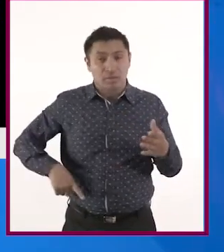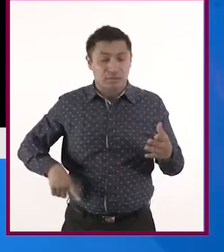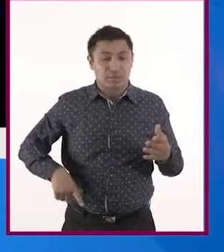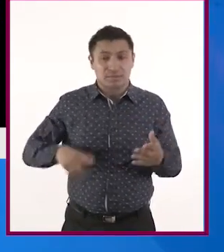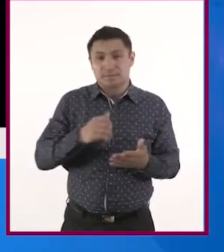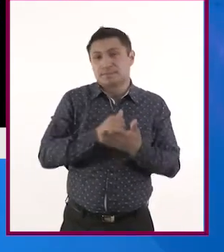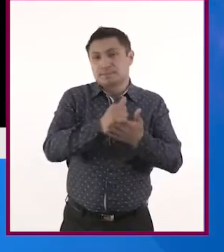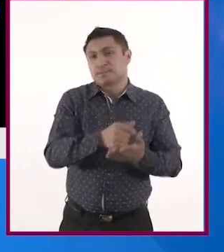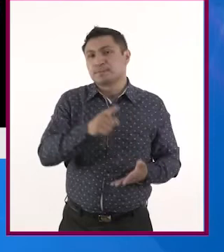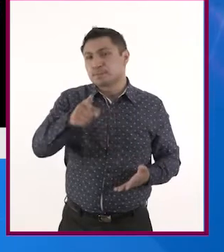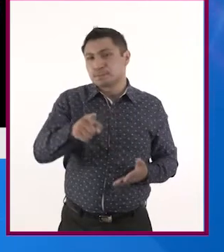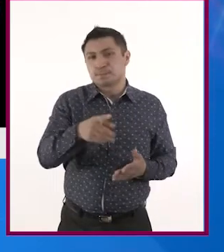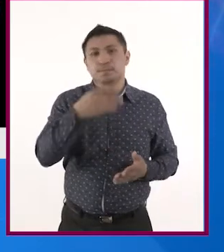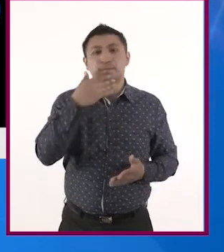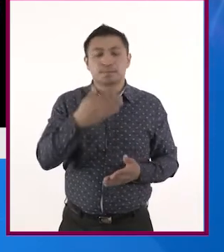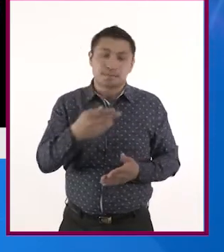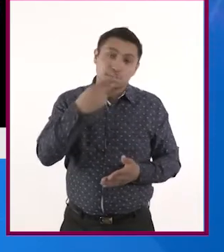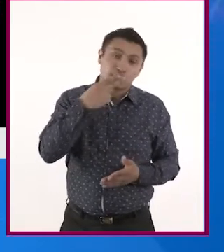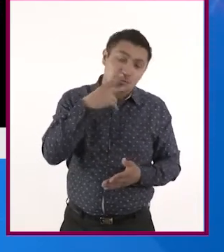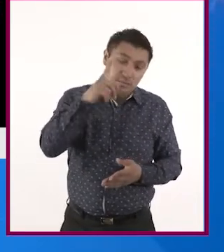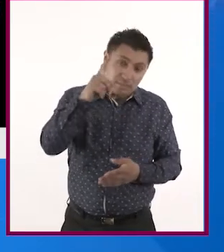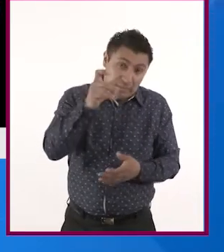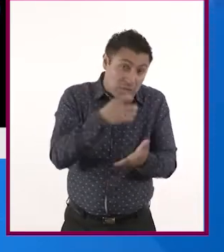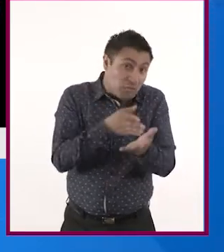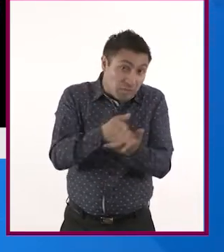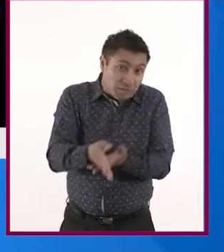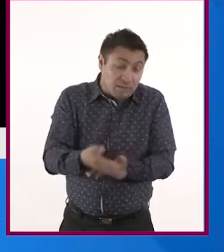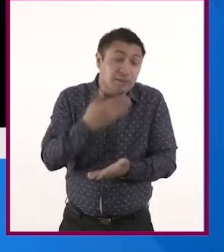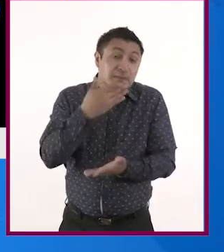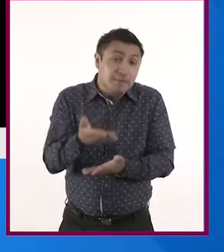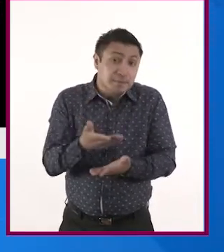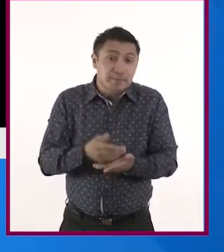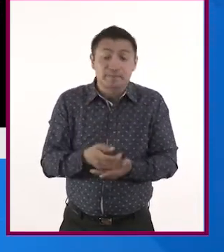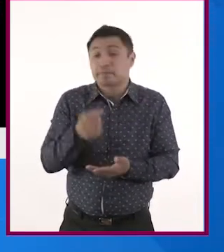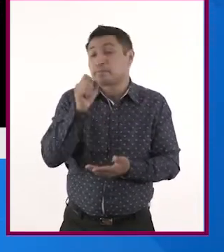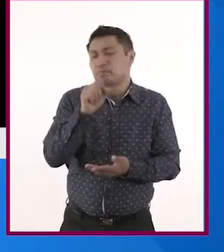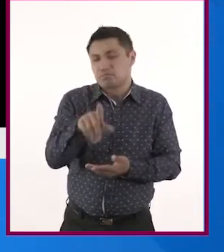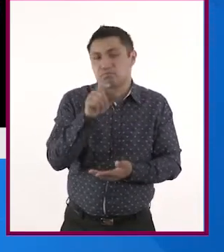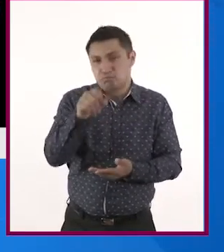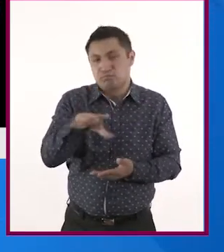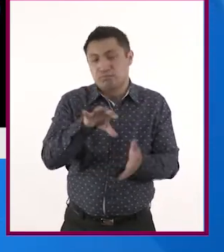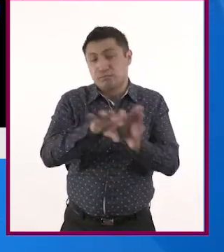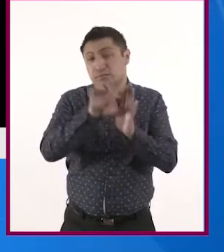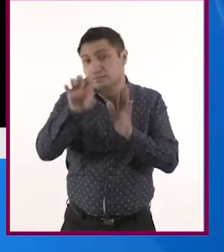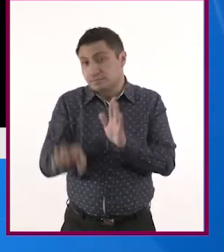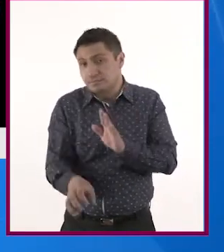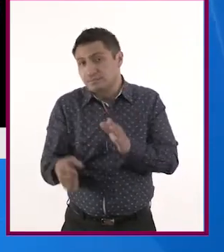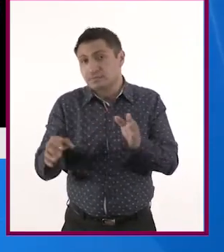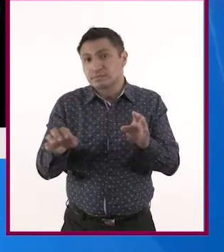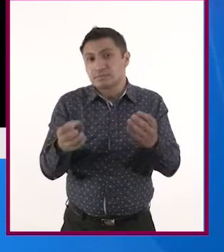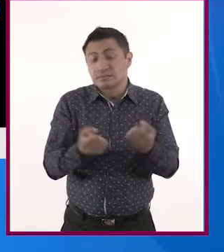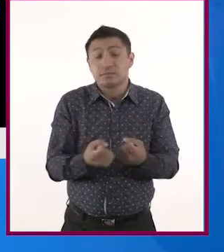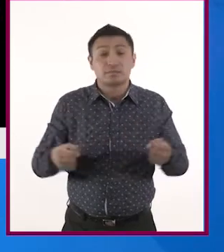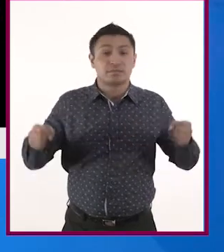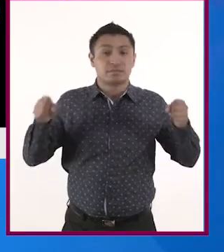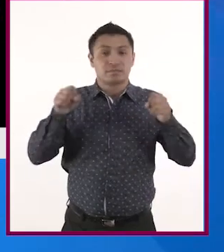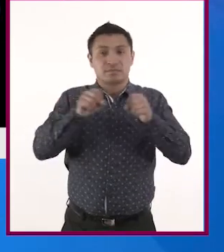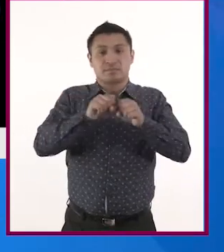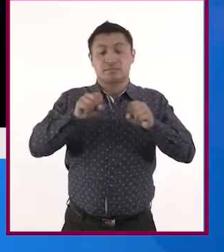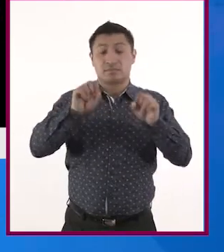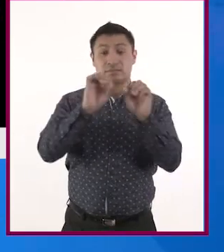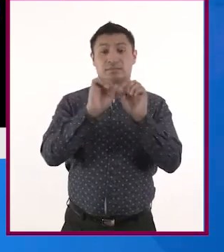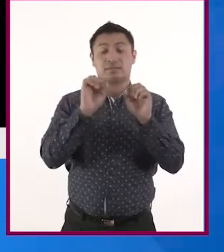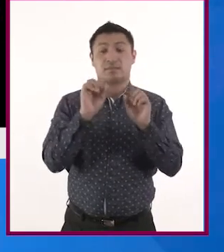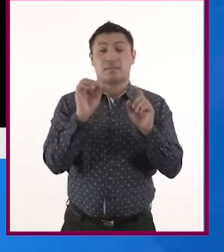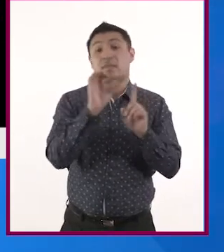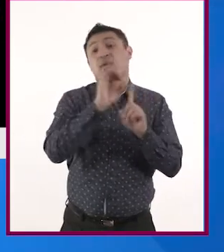permiten asegurar el acceso al agua a la población. Y también hay ejemplos de sociedades, de organizaciones